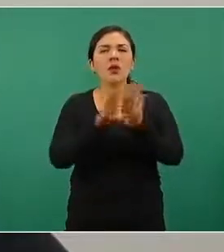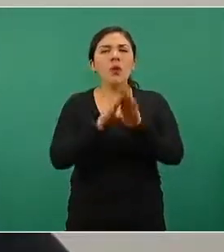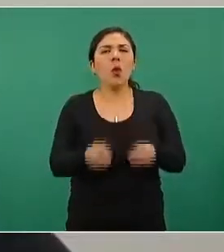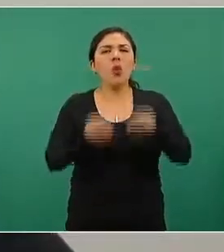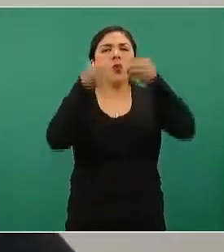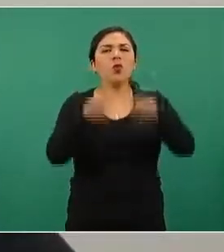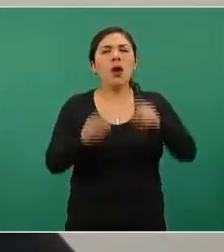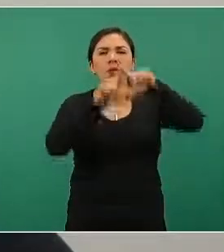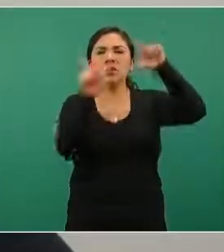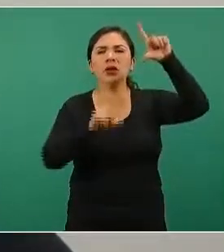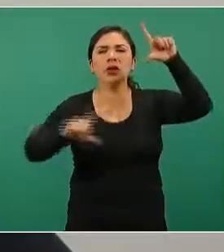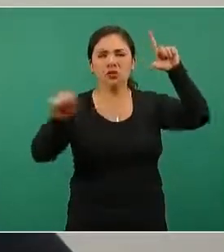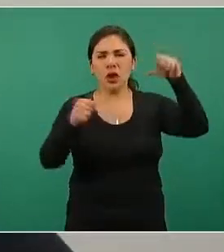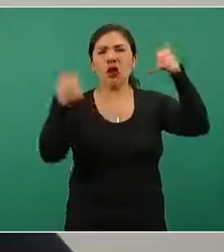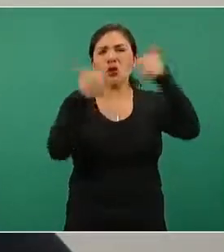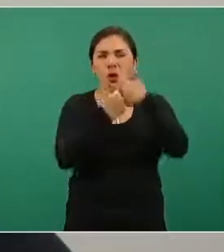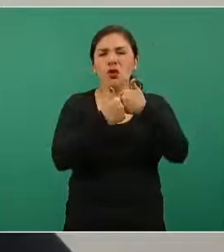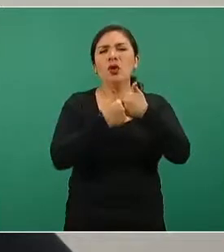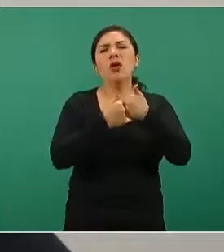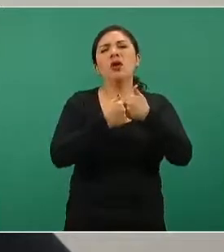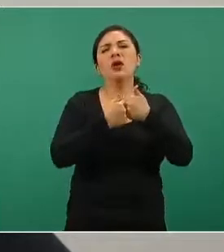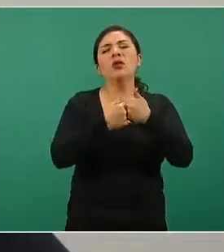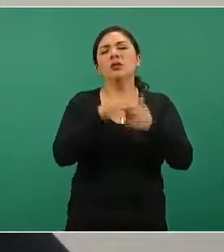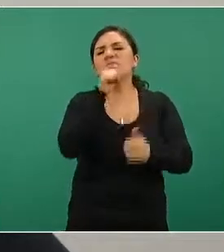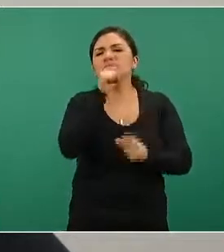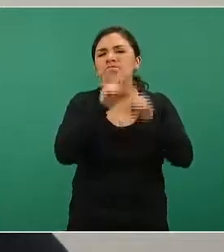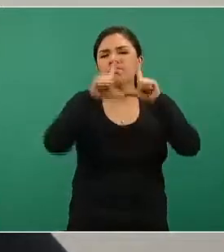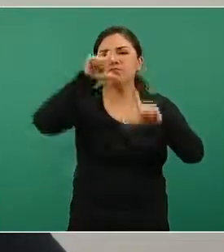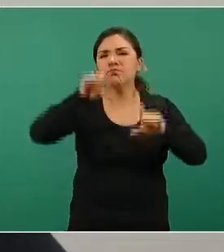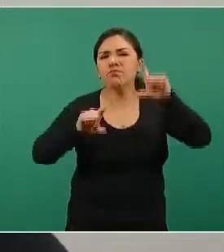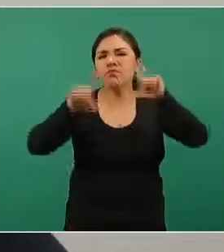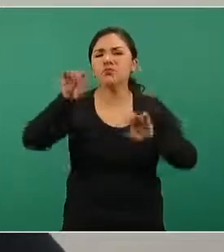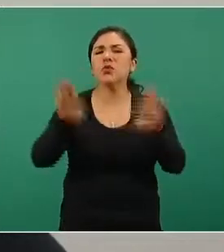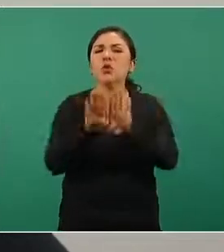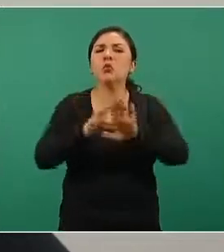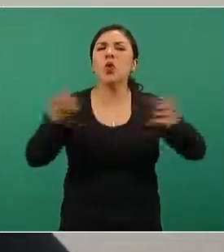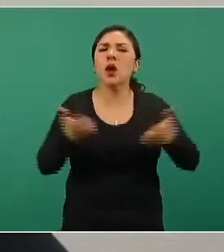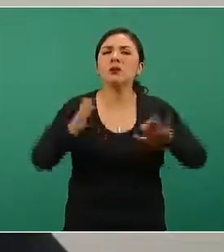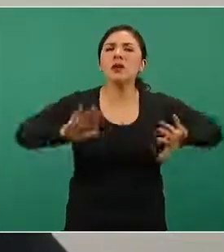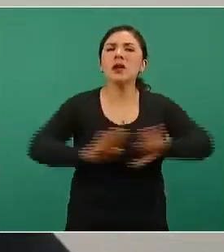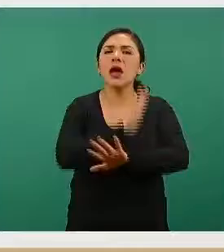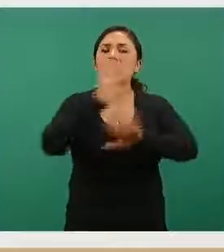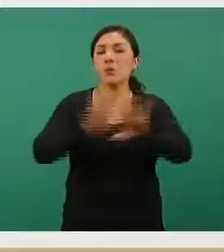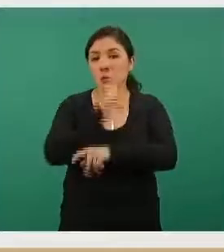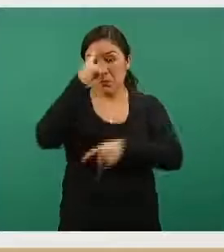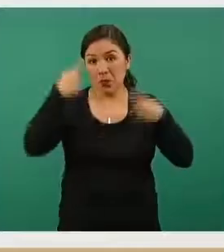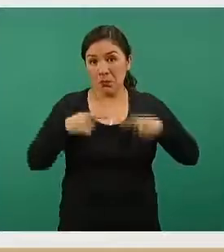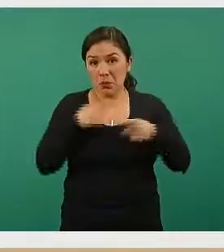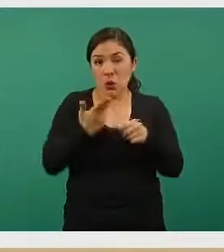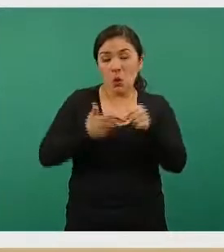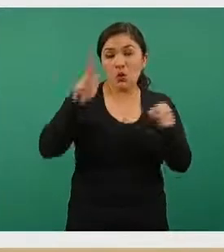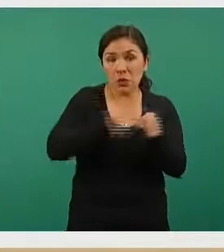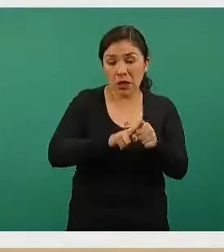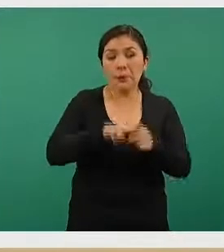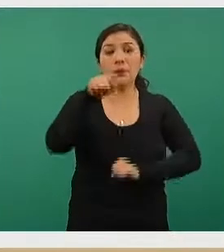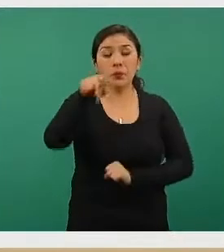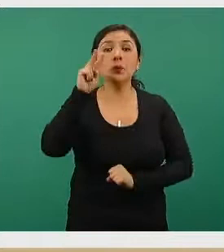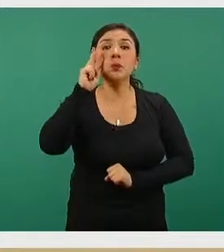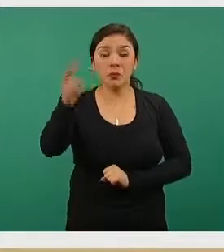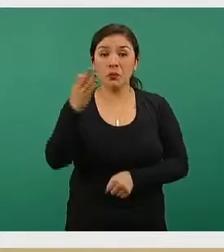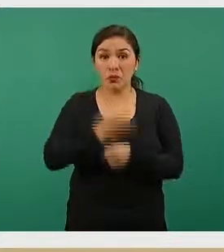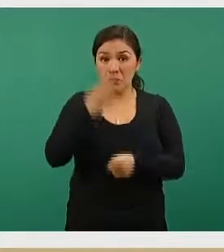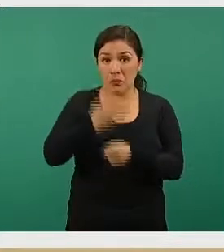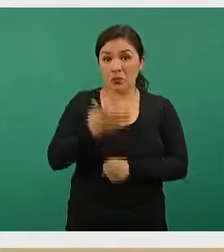las curvas, el comportamiento de cómo se está llevando a cabo día con día estas hospitalizaciones, vemos